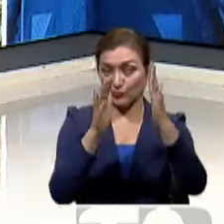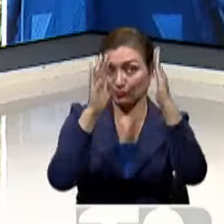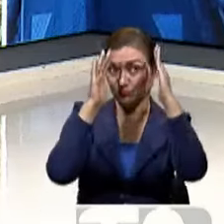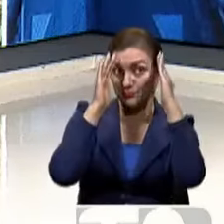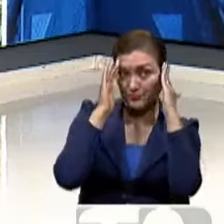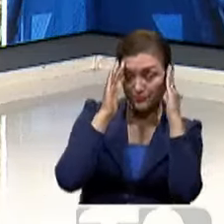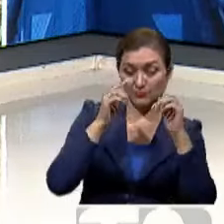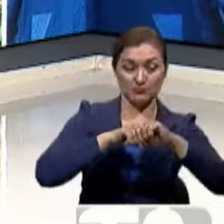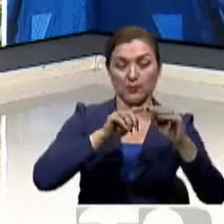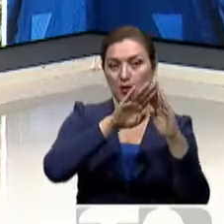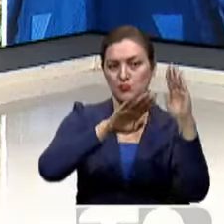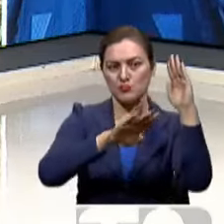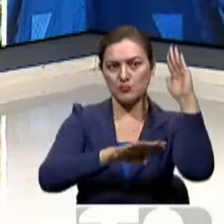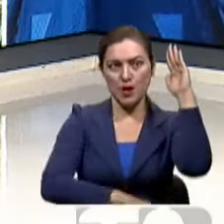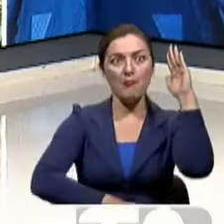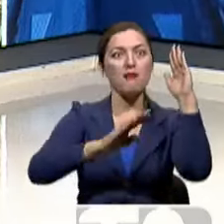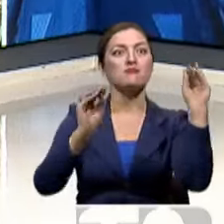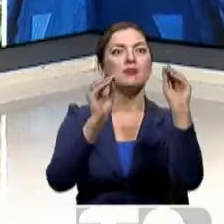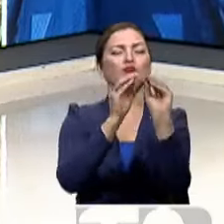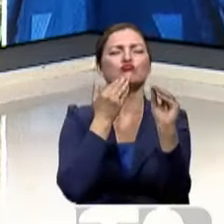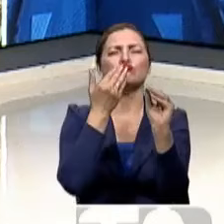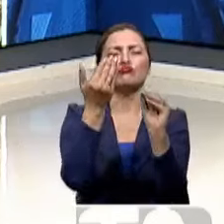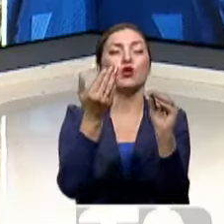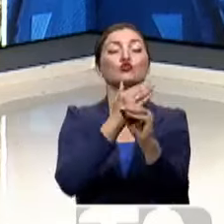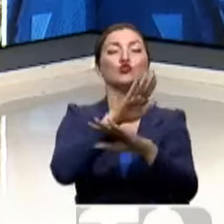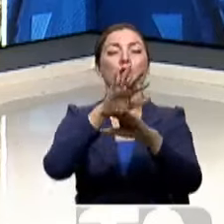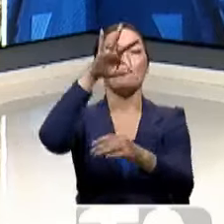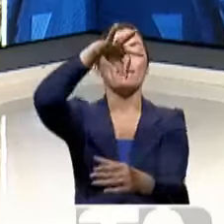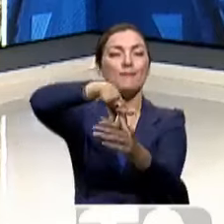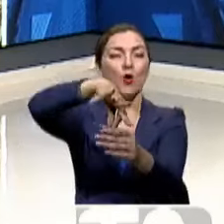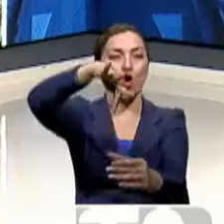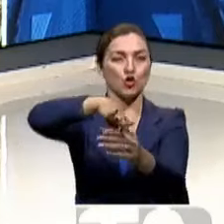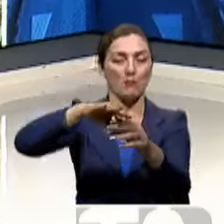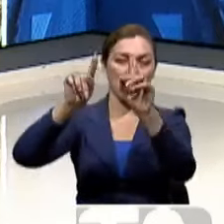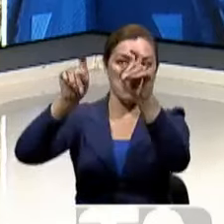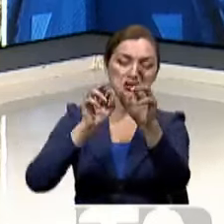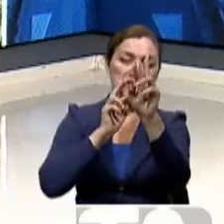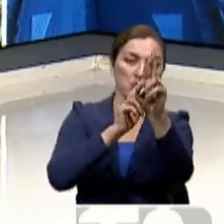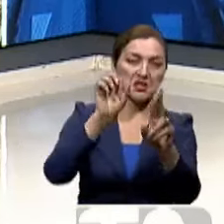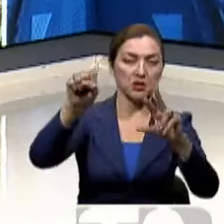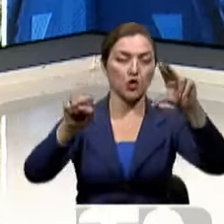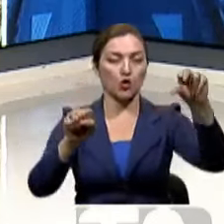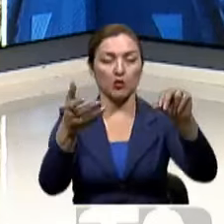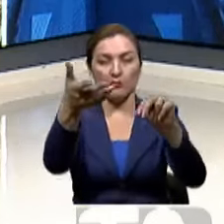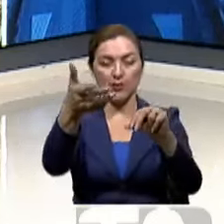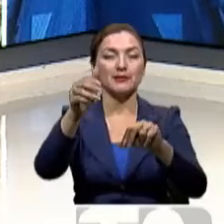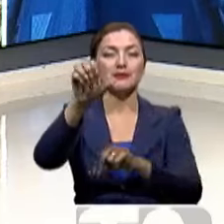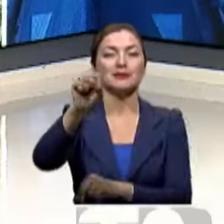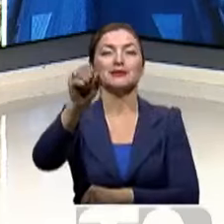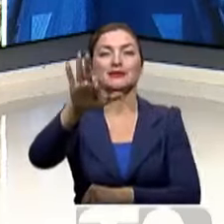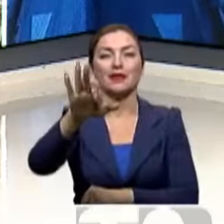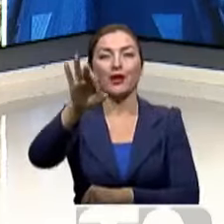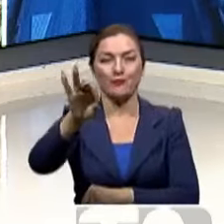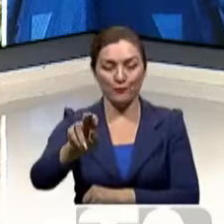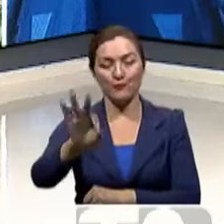a propósito de la consulta popular. Stephanie Paz está en la Agencia Matriz, en la Avenida Naciones Unidas, para contarnos todos los detalles.